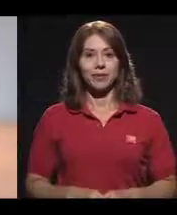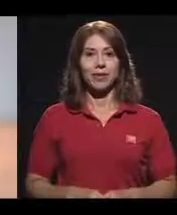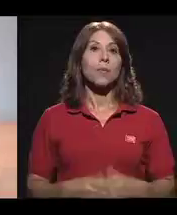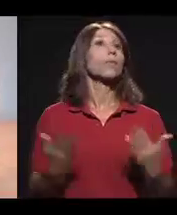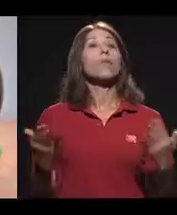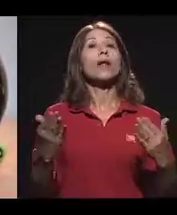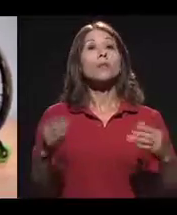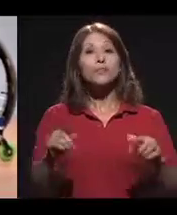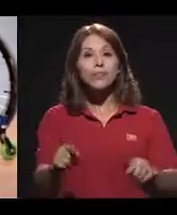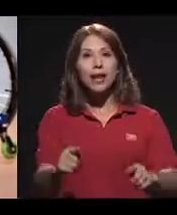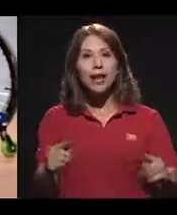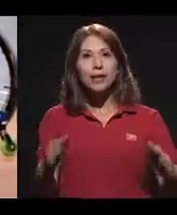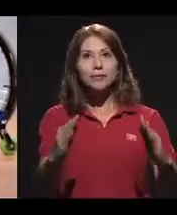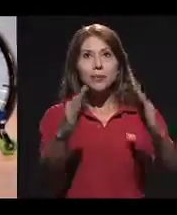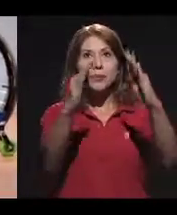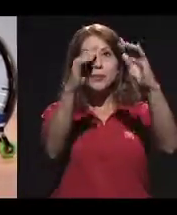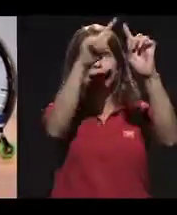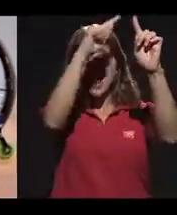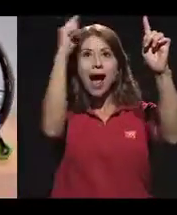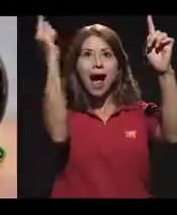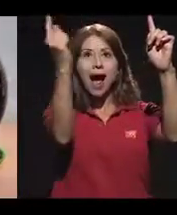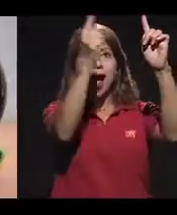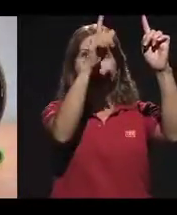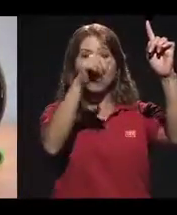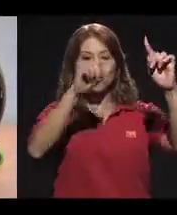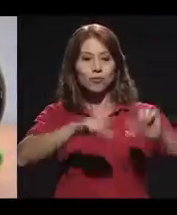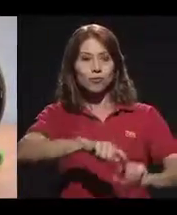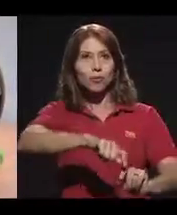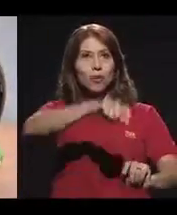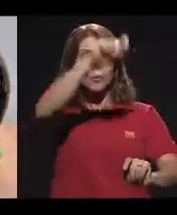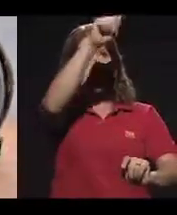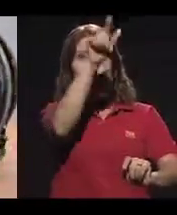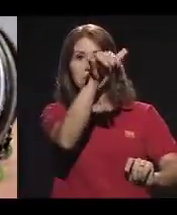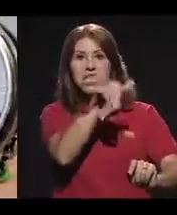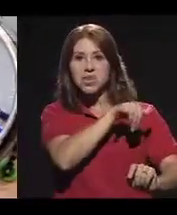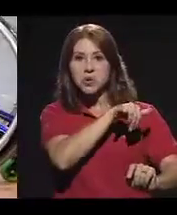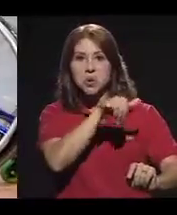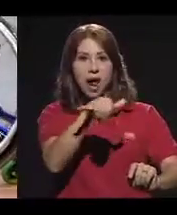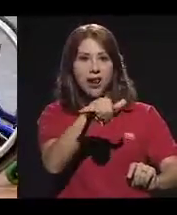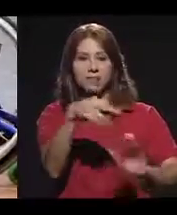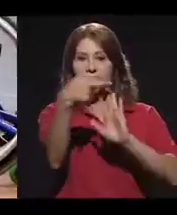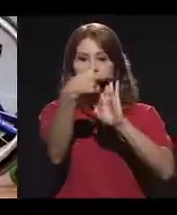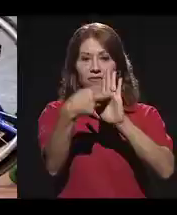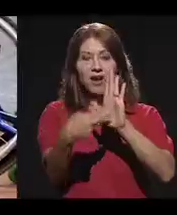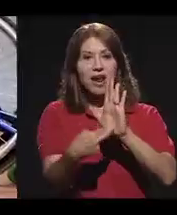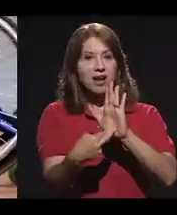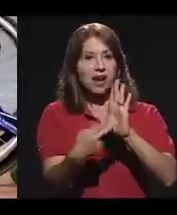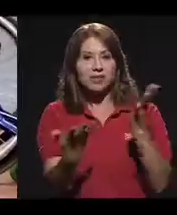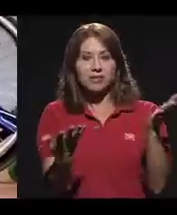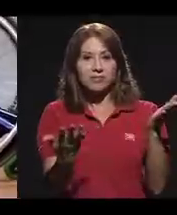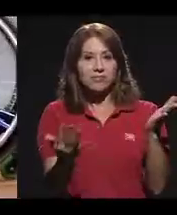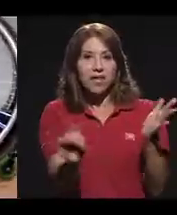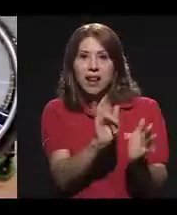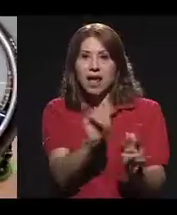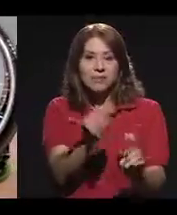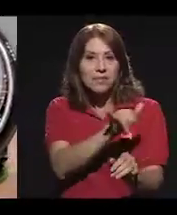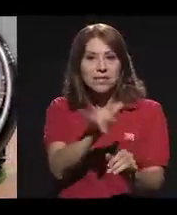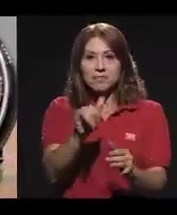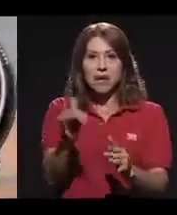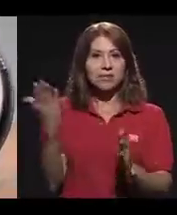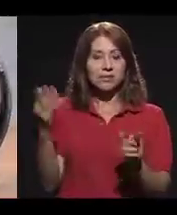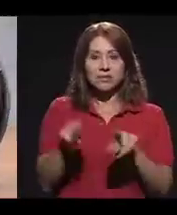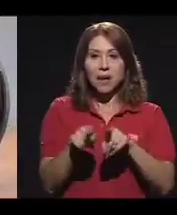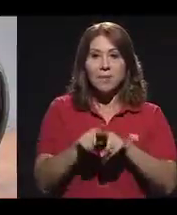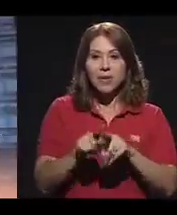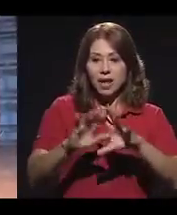La altura del aro es igual, las reglas son básicamente las mismas. El pique